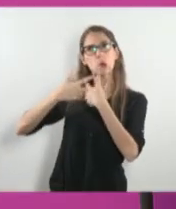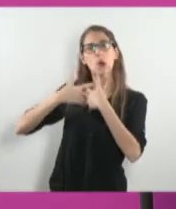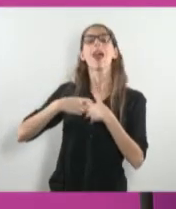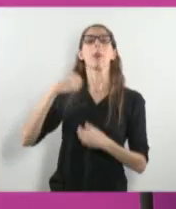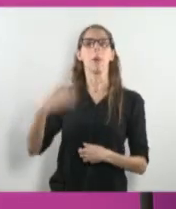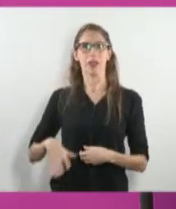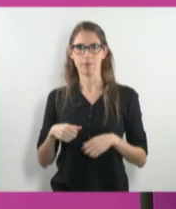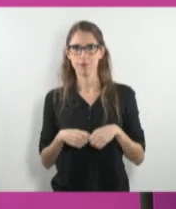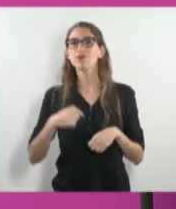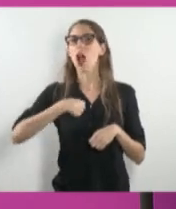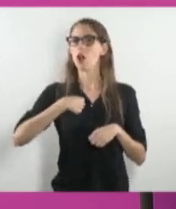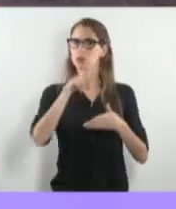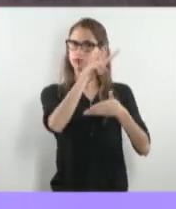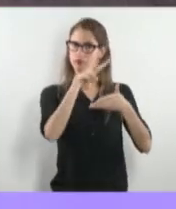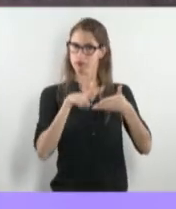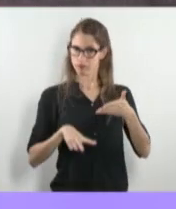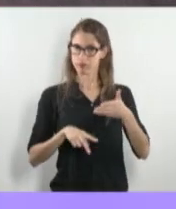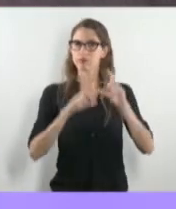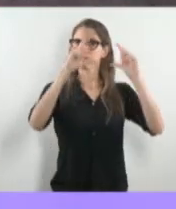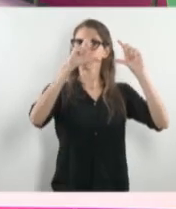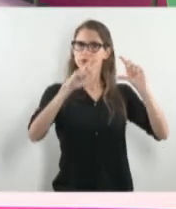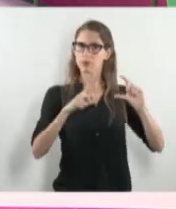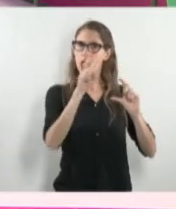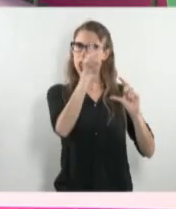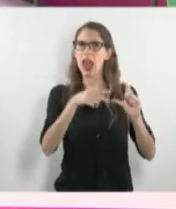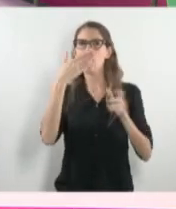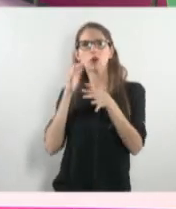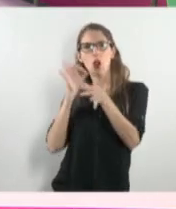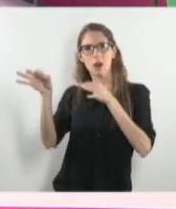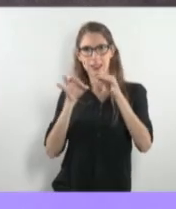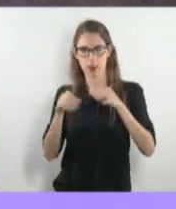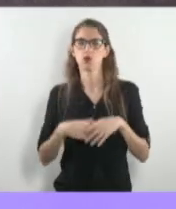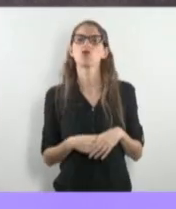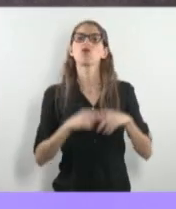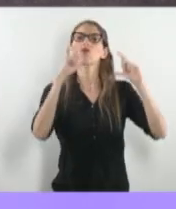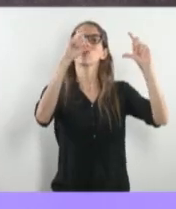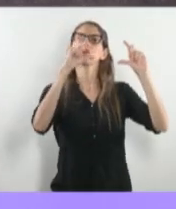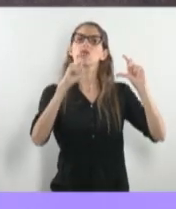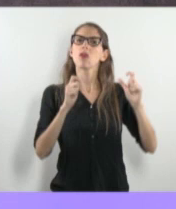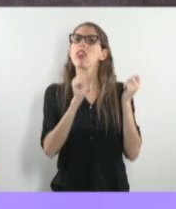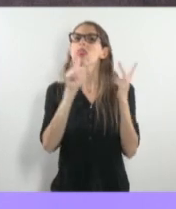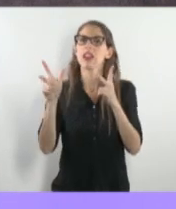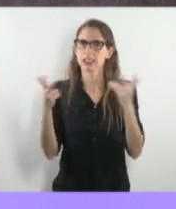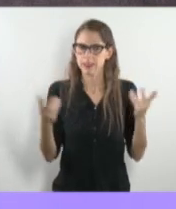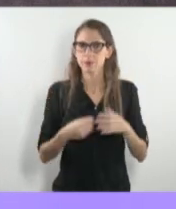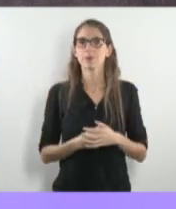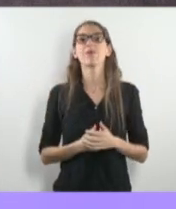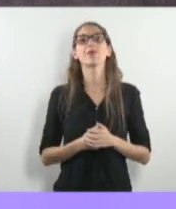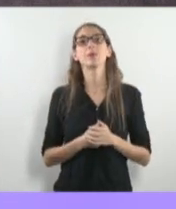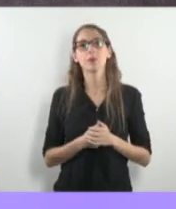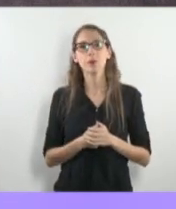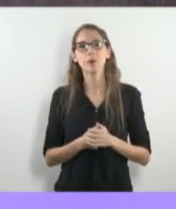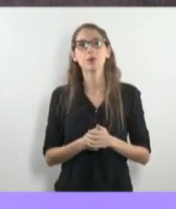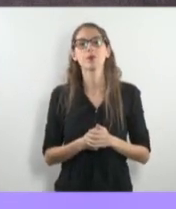estrofas. Bueno, dale. Sí, y vemos. Y las charlamos. Y las charlamos. Uh-huh. Por ejemplo, dice así el poema: y atiendan